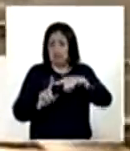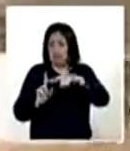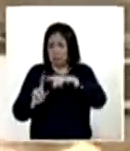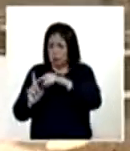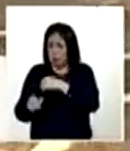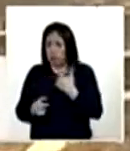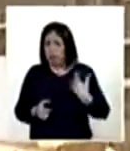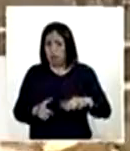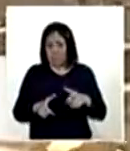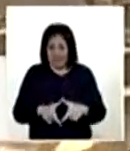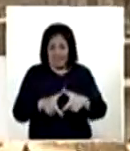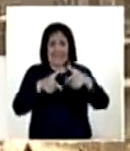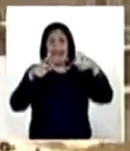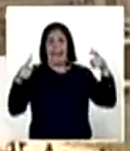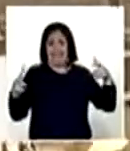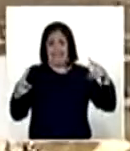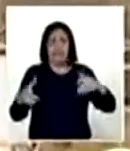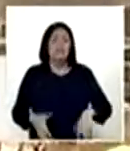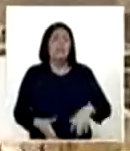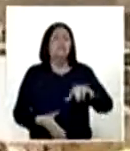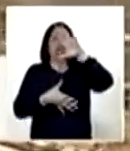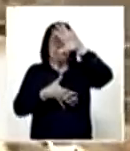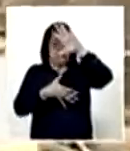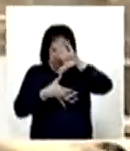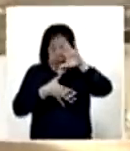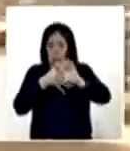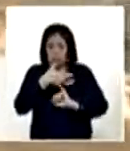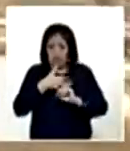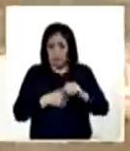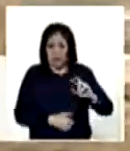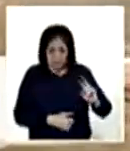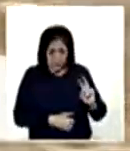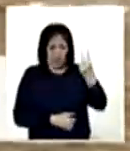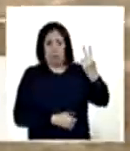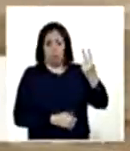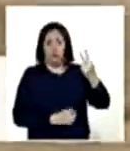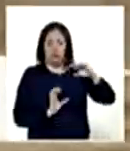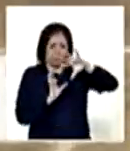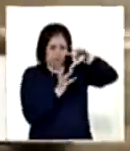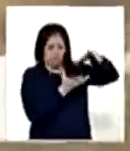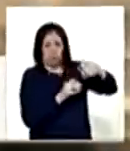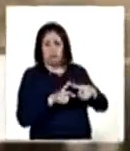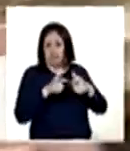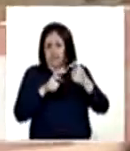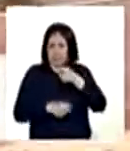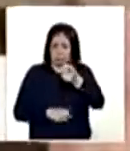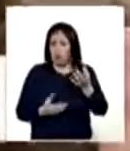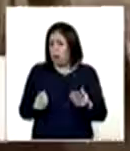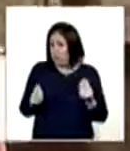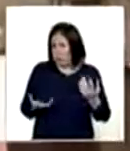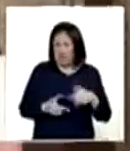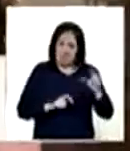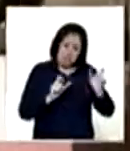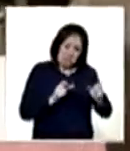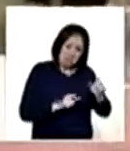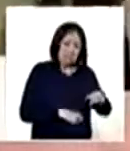más grande de Sudamérica, el segundo más grande del mundo. ¿Y cómo lo están haciendo? Algunos prefieren